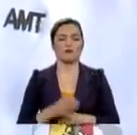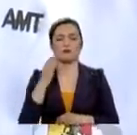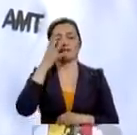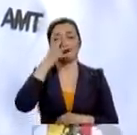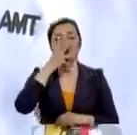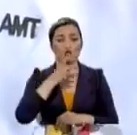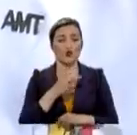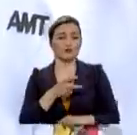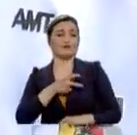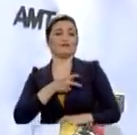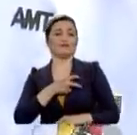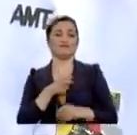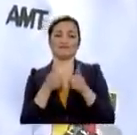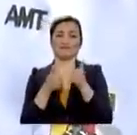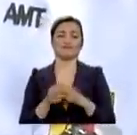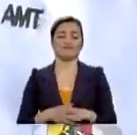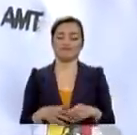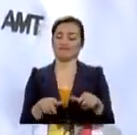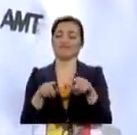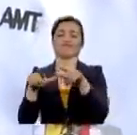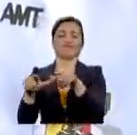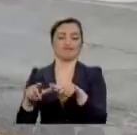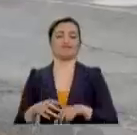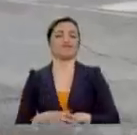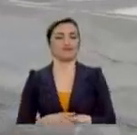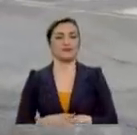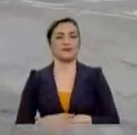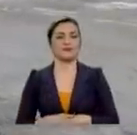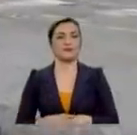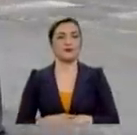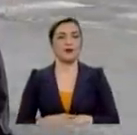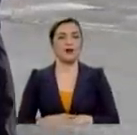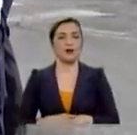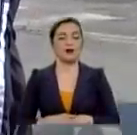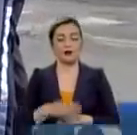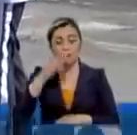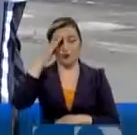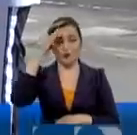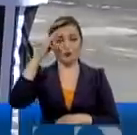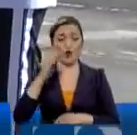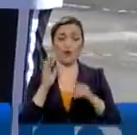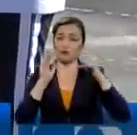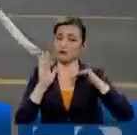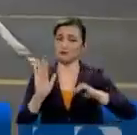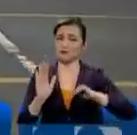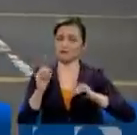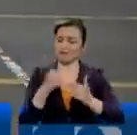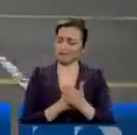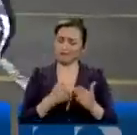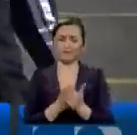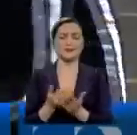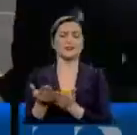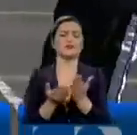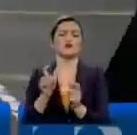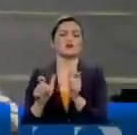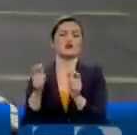recibir una condecoración por parte de las autoridades. De esta manera, los agentes reafirmaron su compromiso de seguir sirviendo a